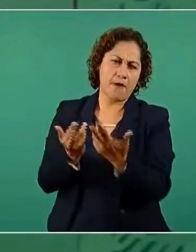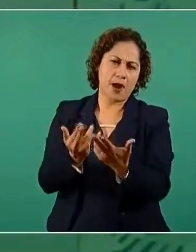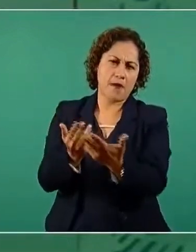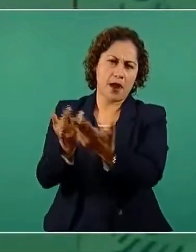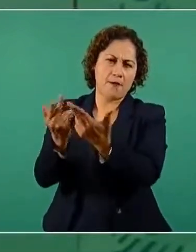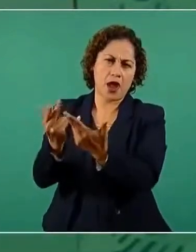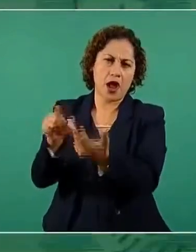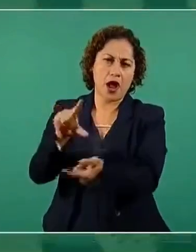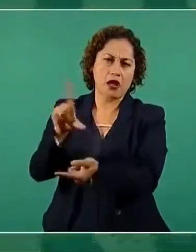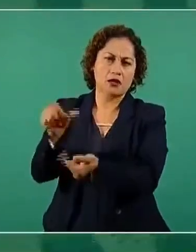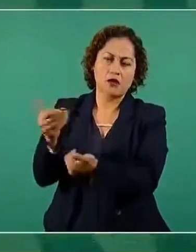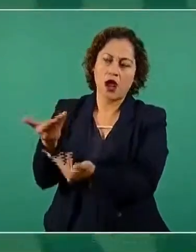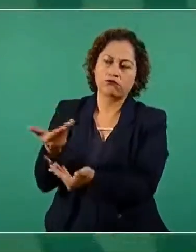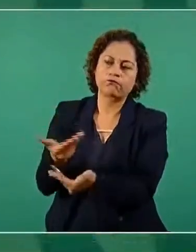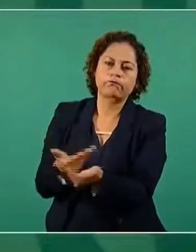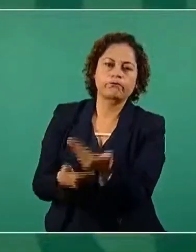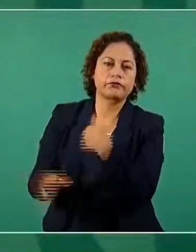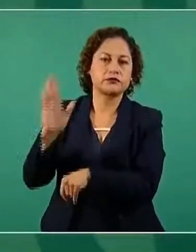porque